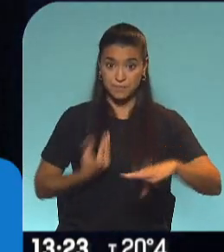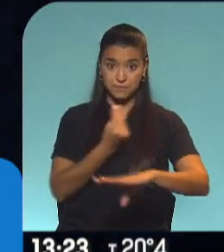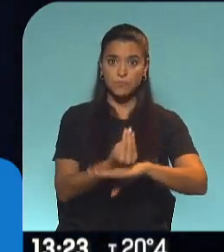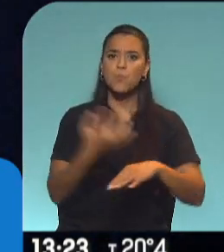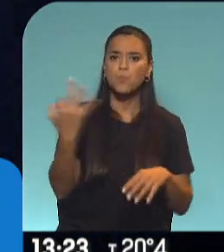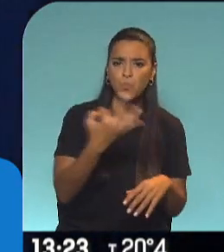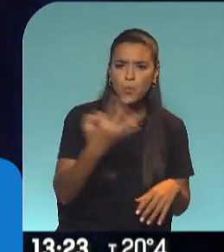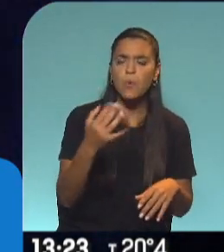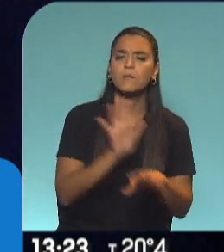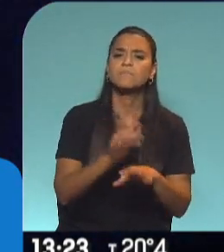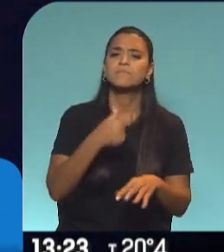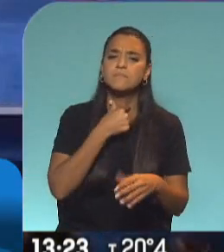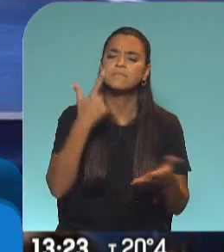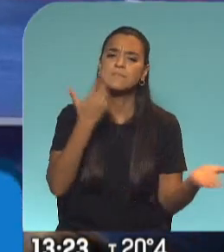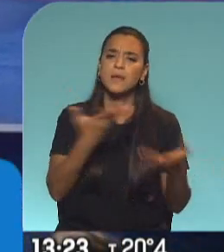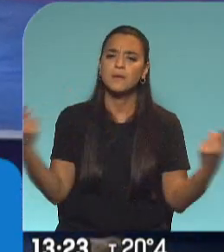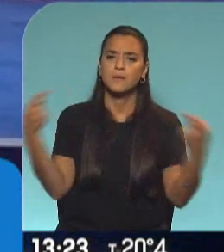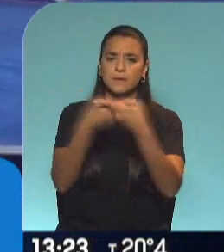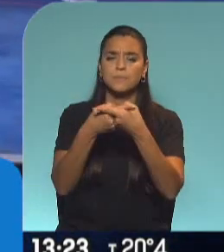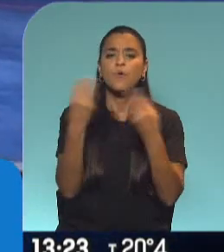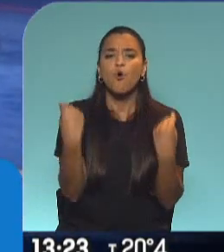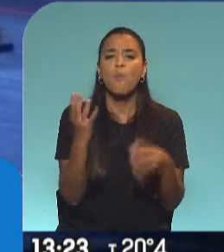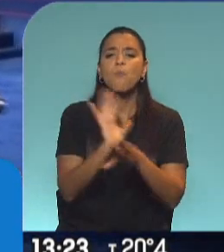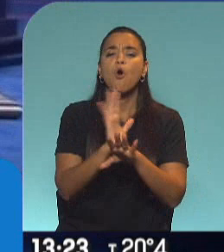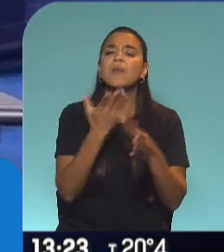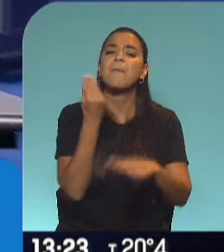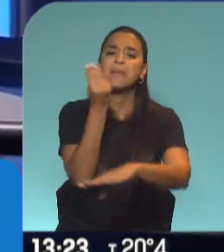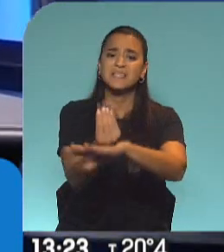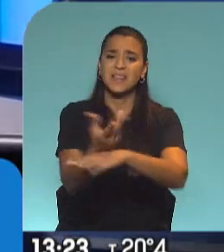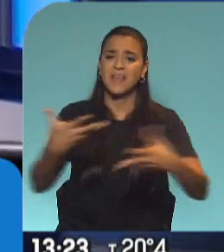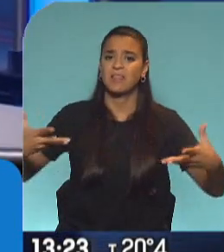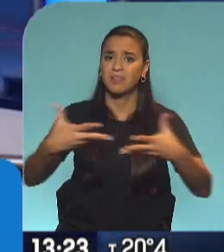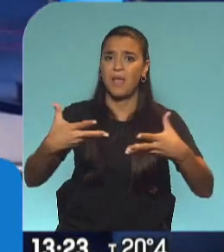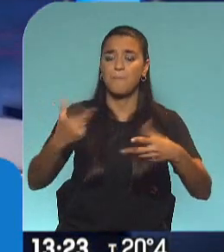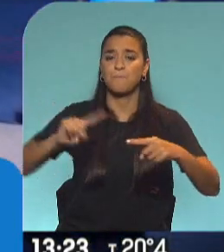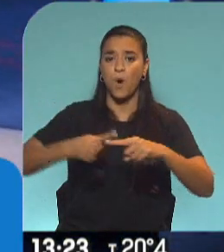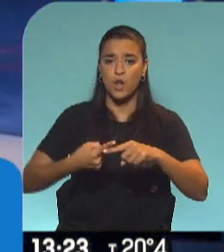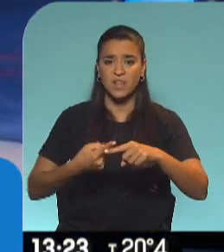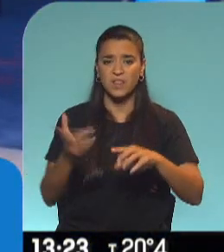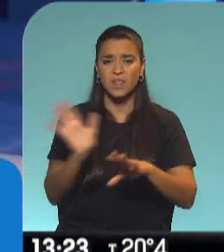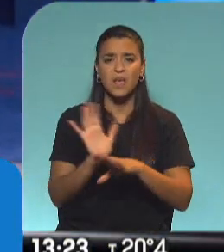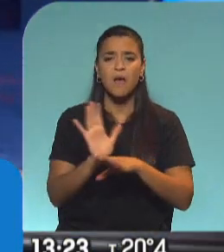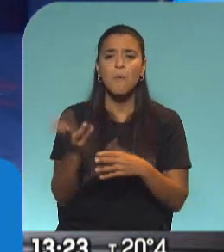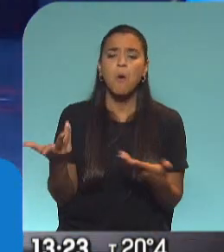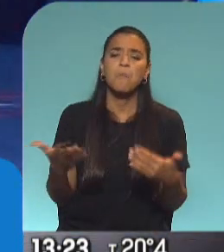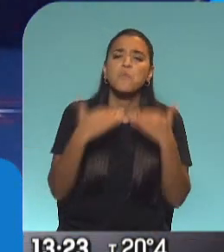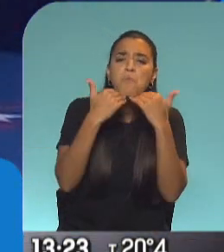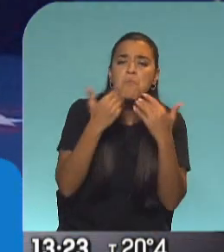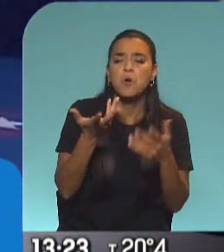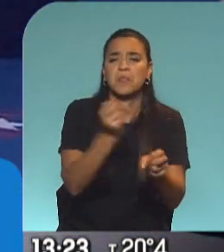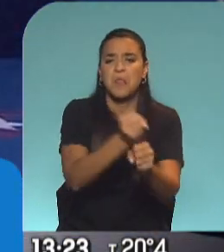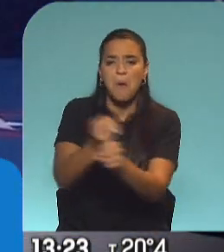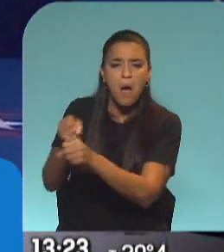exitoso en su intención de presentar a su adversaria como una representante de la élite política desinteresada de la suerte de los